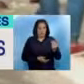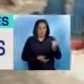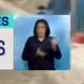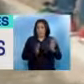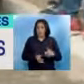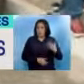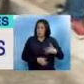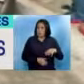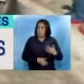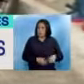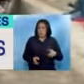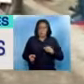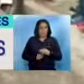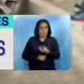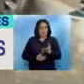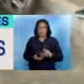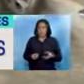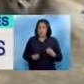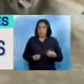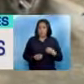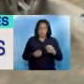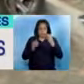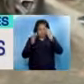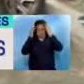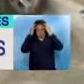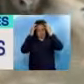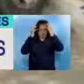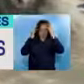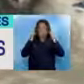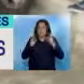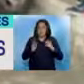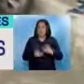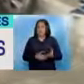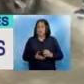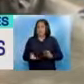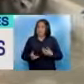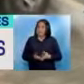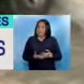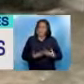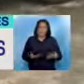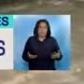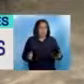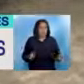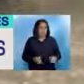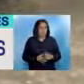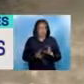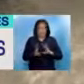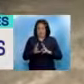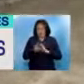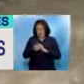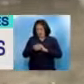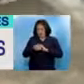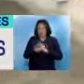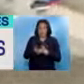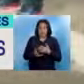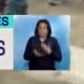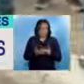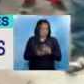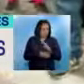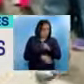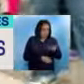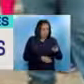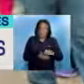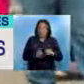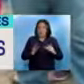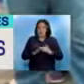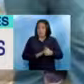resultó muy afectado con contusiones y lesiones en la cabeza. Los daños materiales son evidentes y la dueña